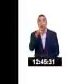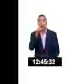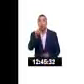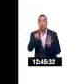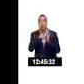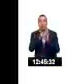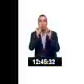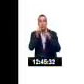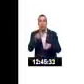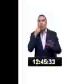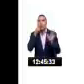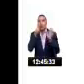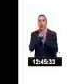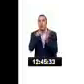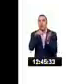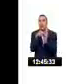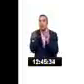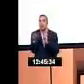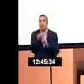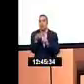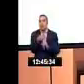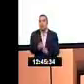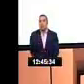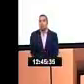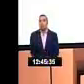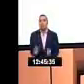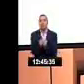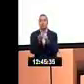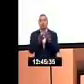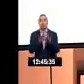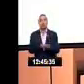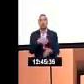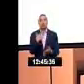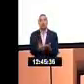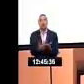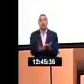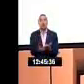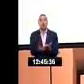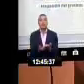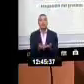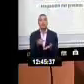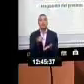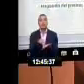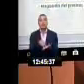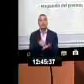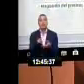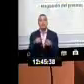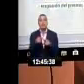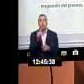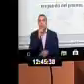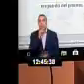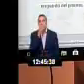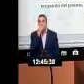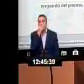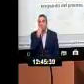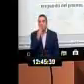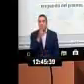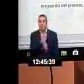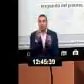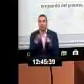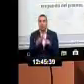podrá denunciarlo en esta plataforma con respaldos documentales y desde el anonimato.